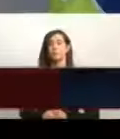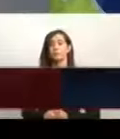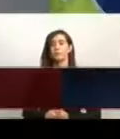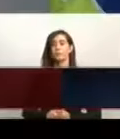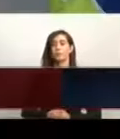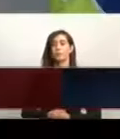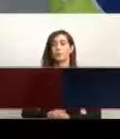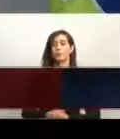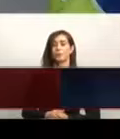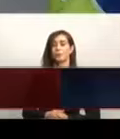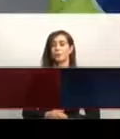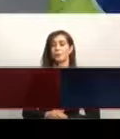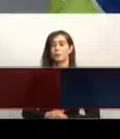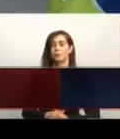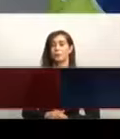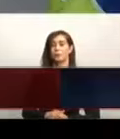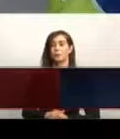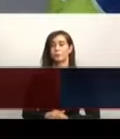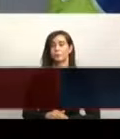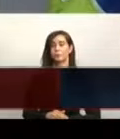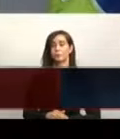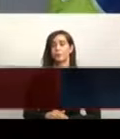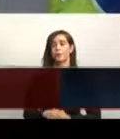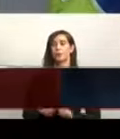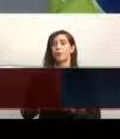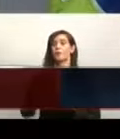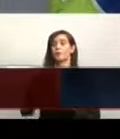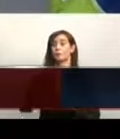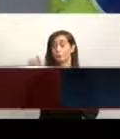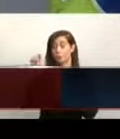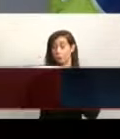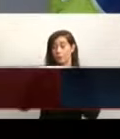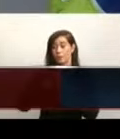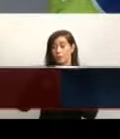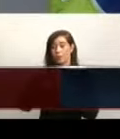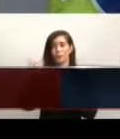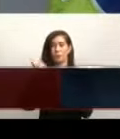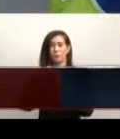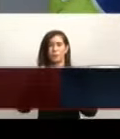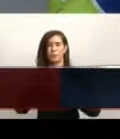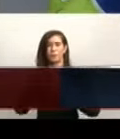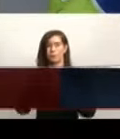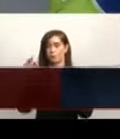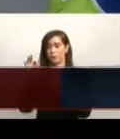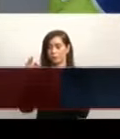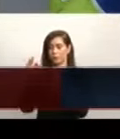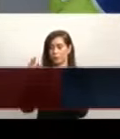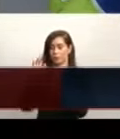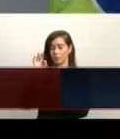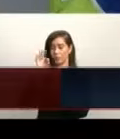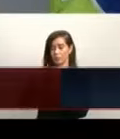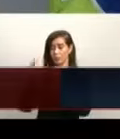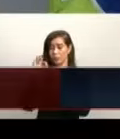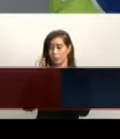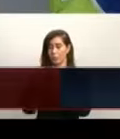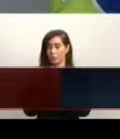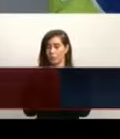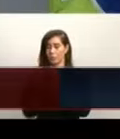respiratorios. A que cualquier chispa o en estos casos por la estructura como se ha